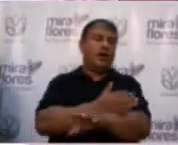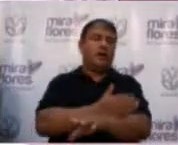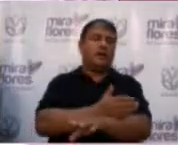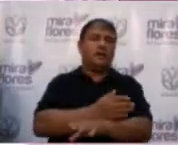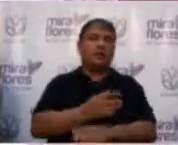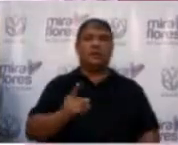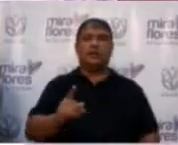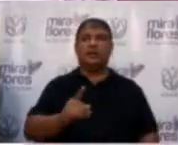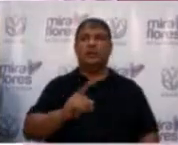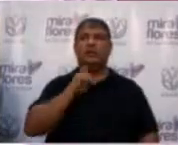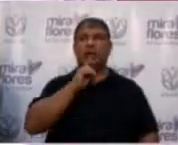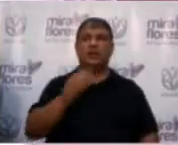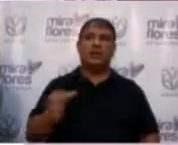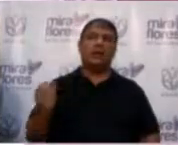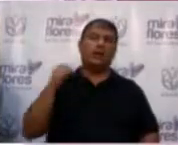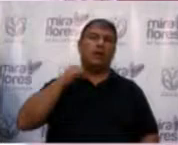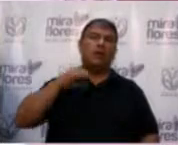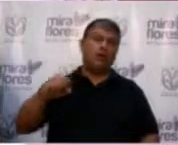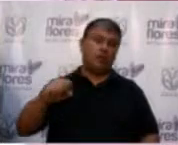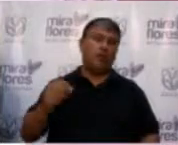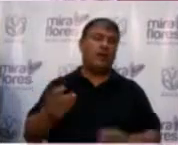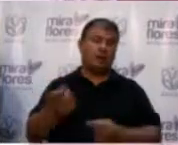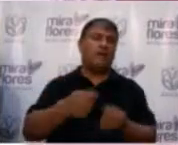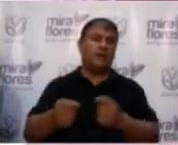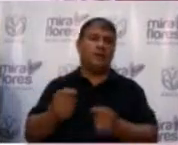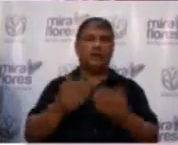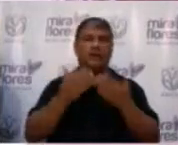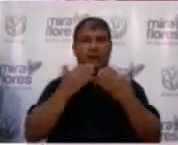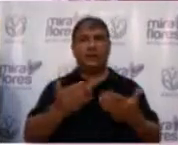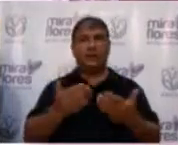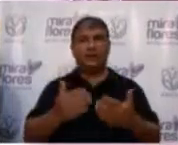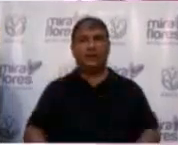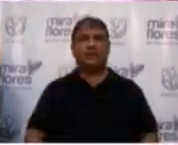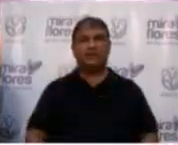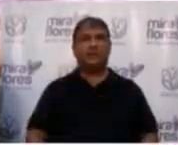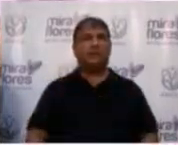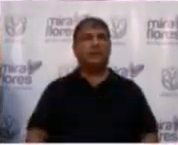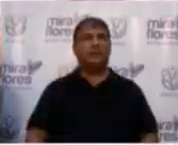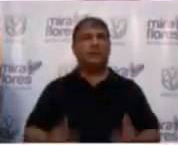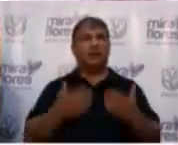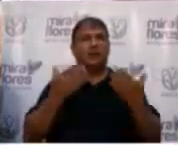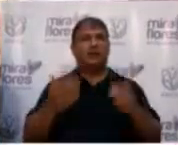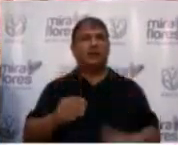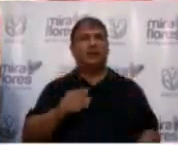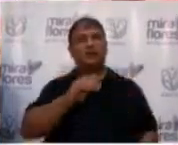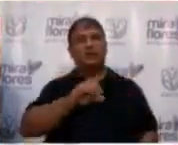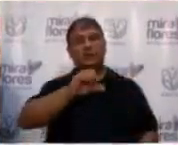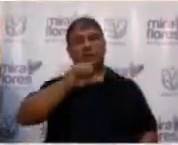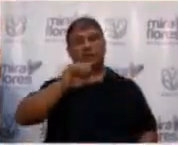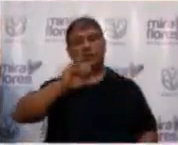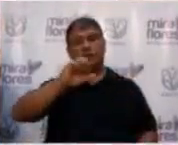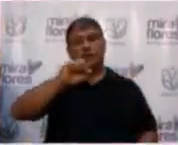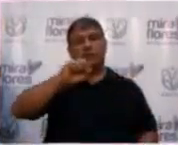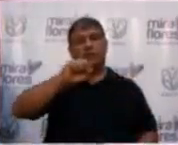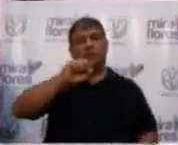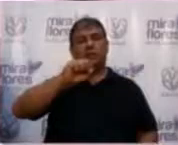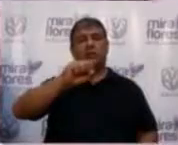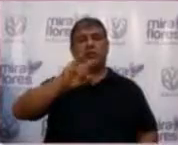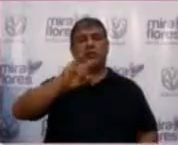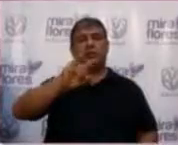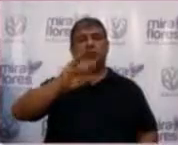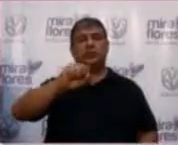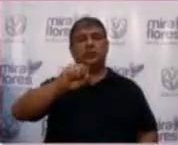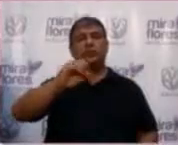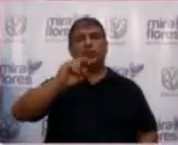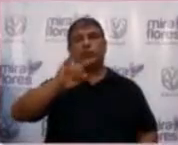voto anterior, que va a ser en contra de esta venta. Muchas gracias. Muy bien, muchas gracias. Señor Sousa Locio tiene el uso